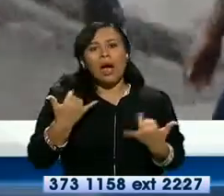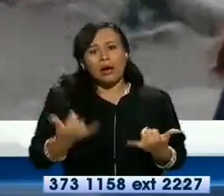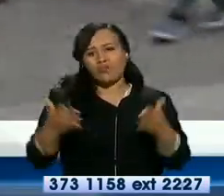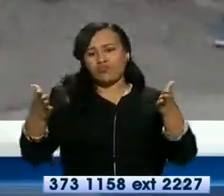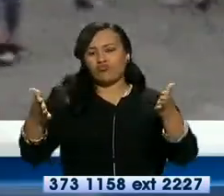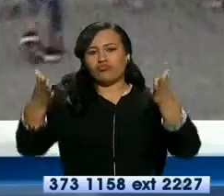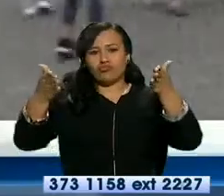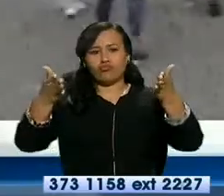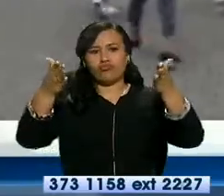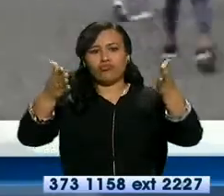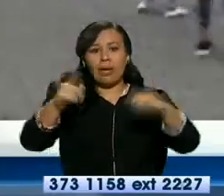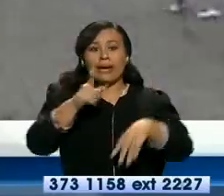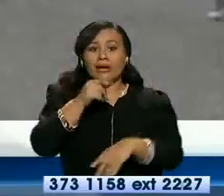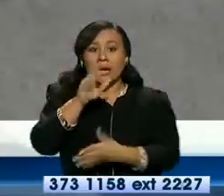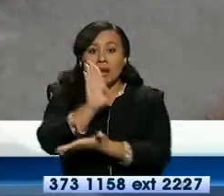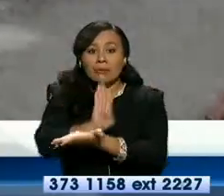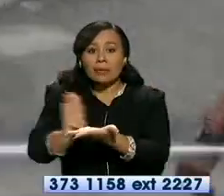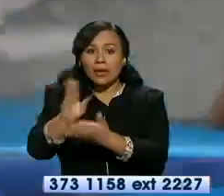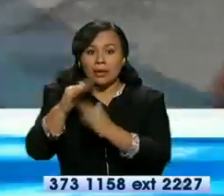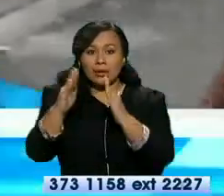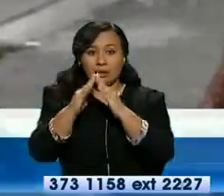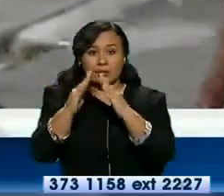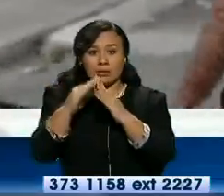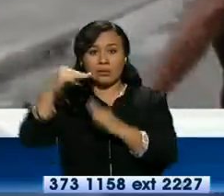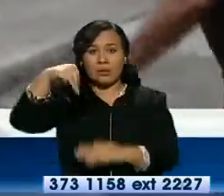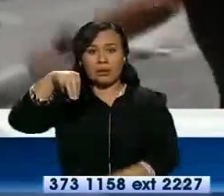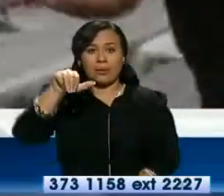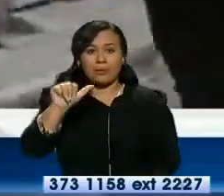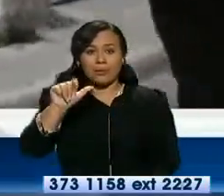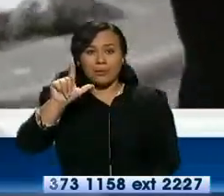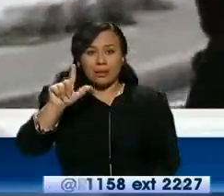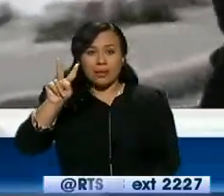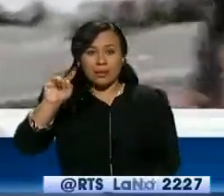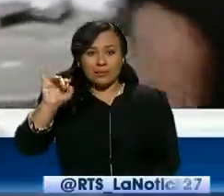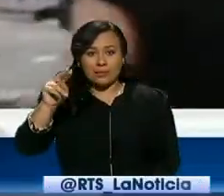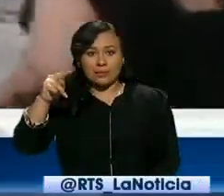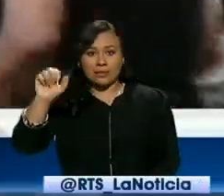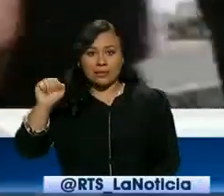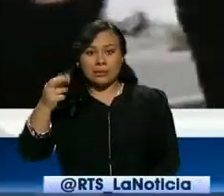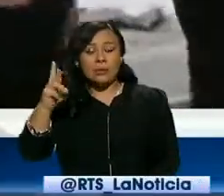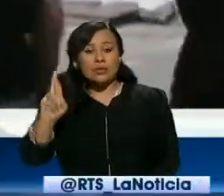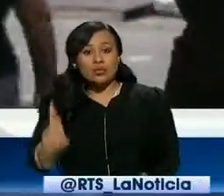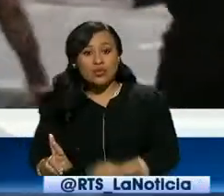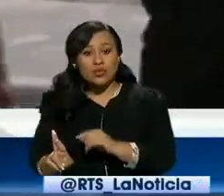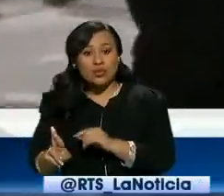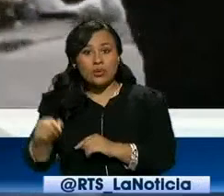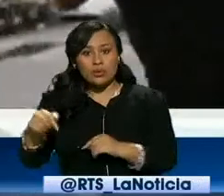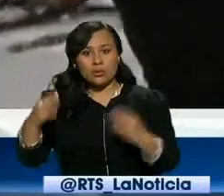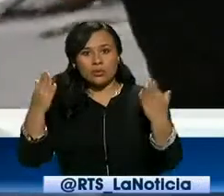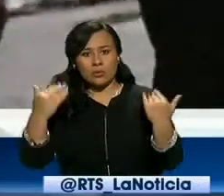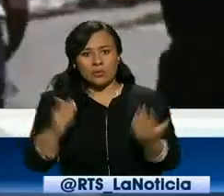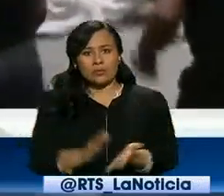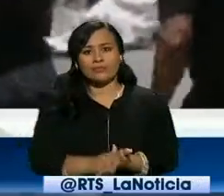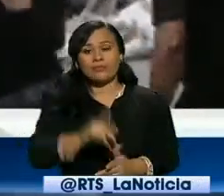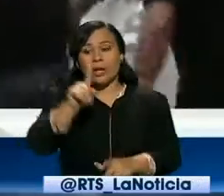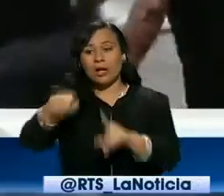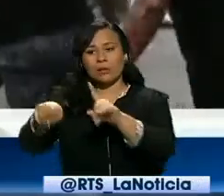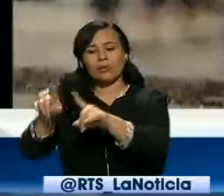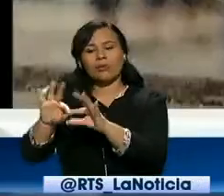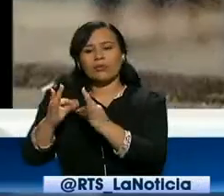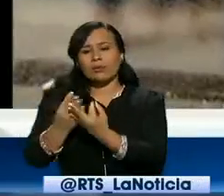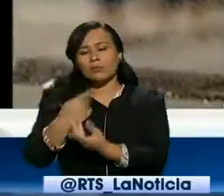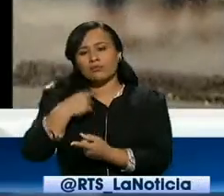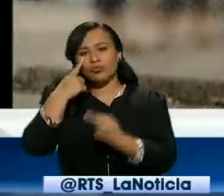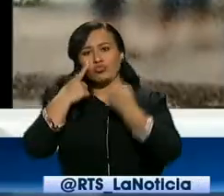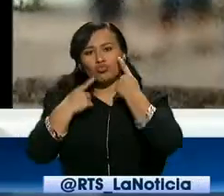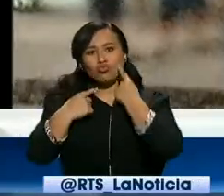dicho, vas a ver lo que te voy a hacer la próxima vez. Me expulsarán los 15 días, pero después nos vamos a ver otra vez. Y ese era el último día que veían a su